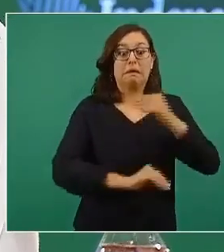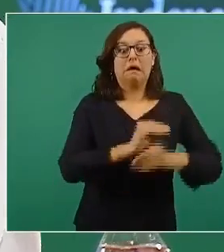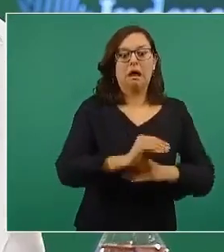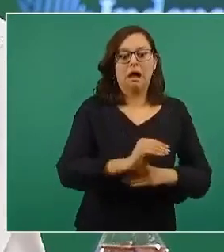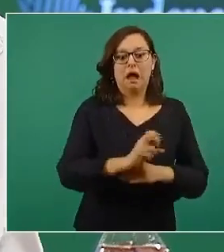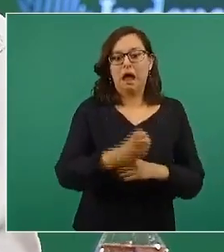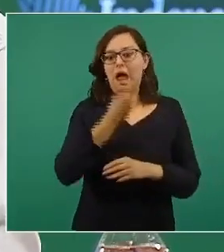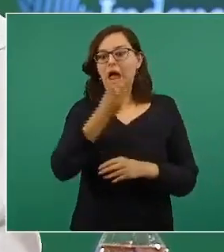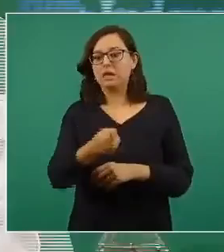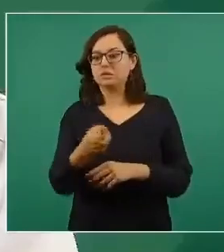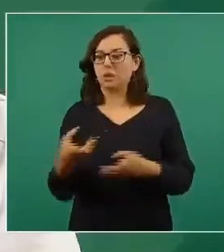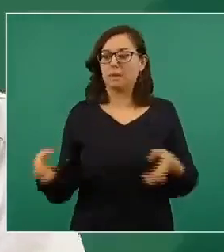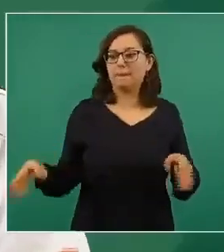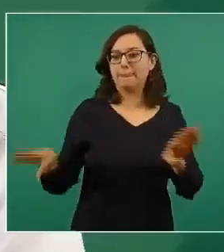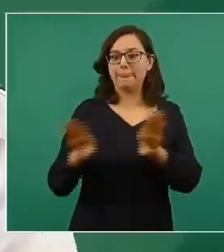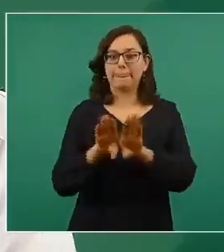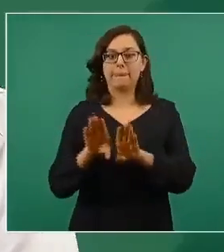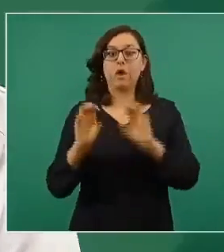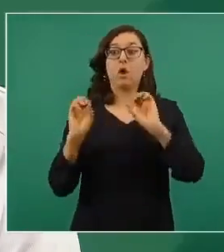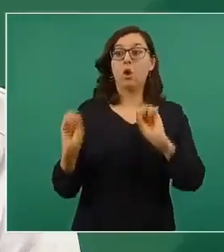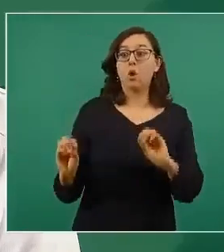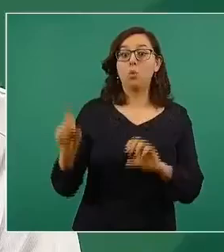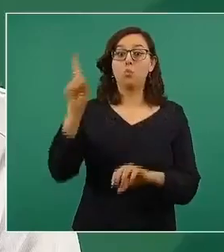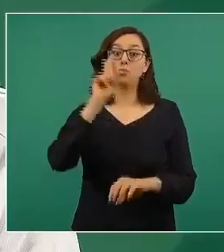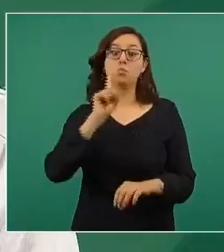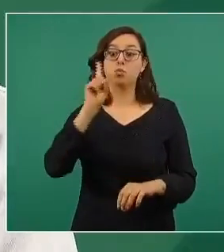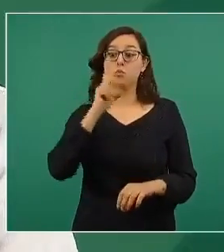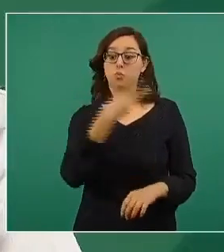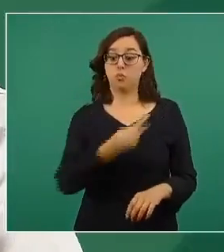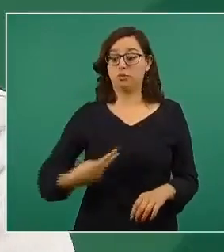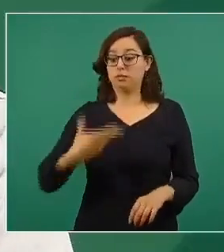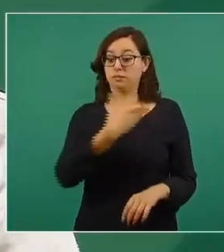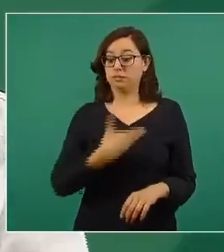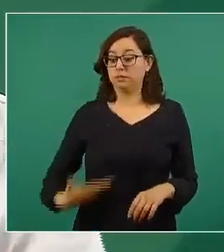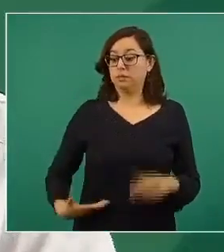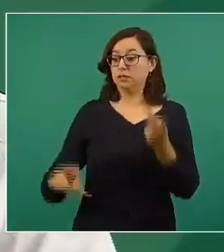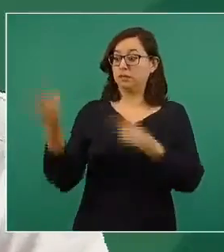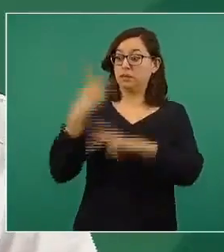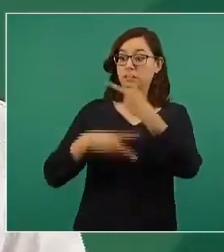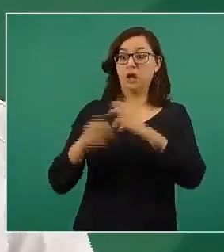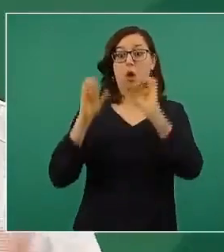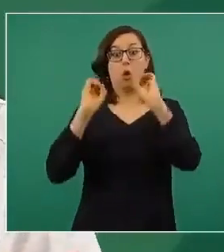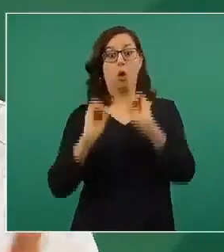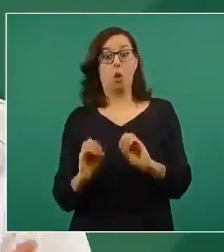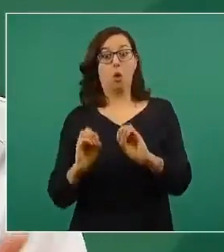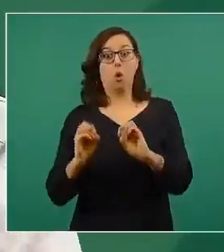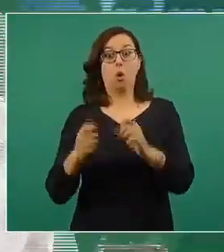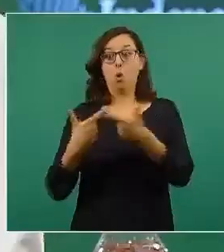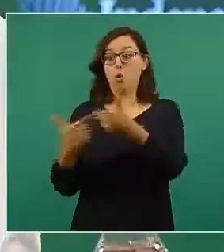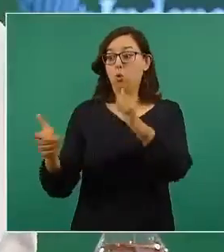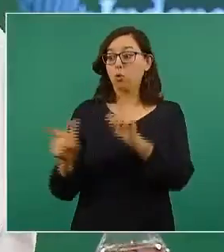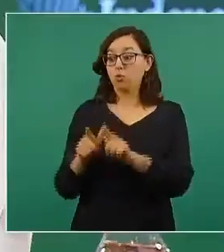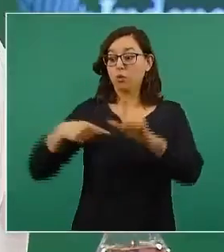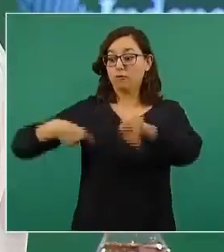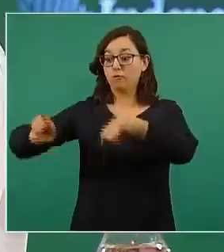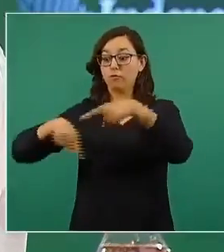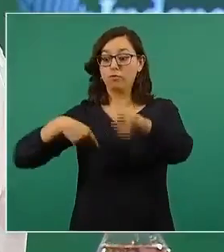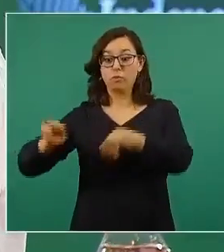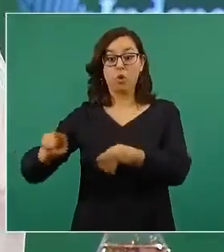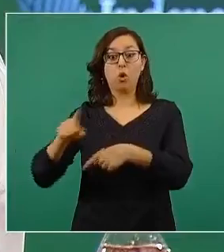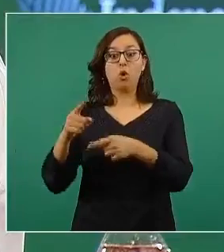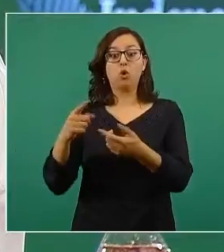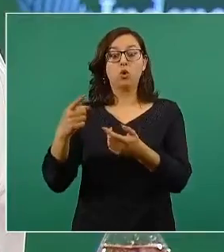granizada, o porque vino la vicepresidenta de Estados Unidos, o porque el Cruz Azul se coronó campeón. Es así de absurdo el nivel